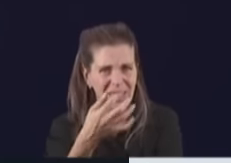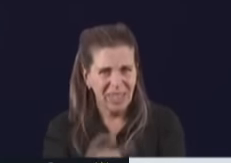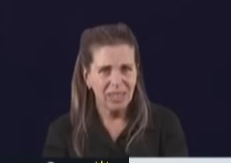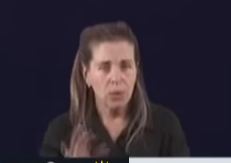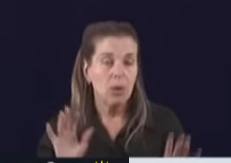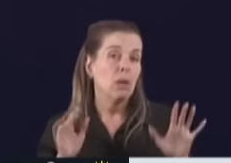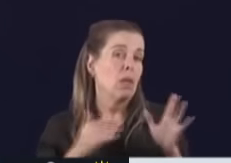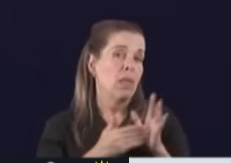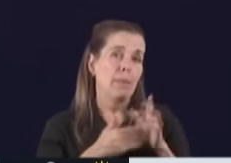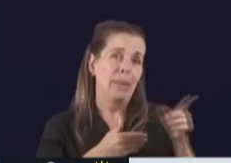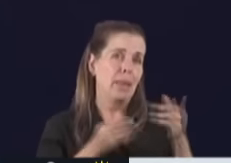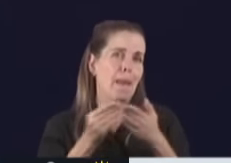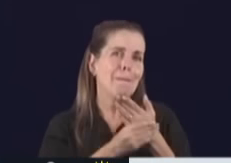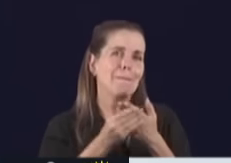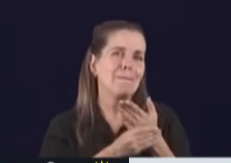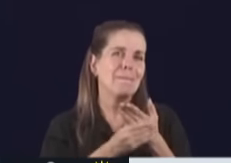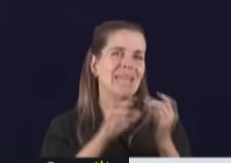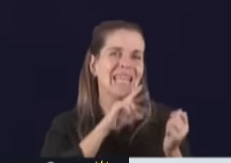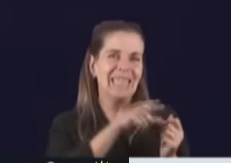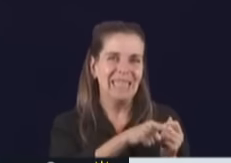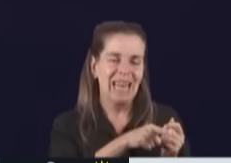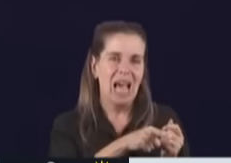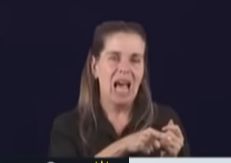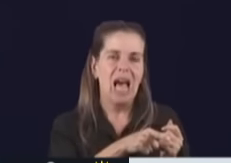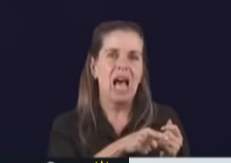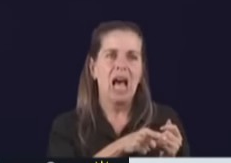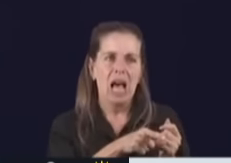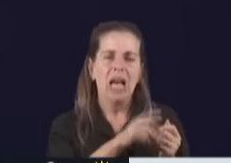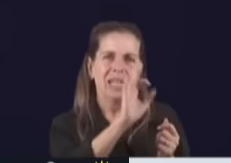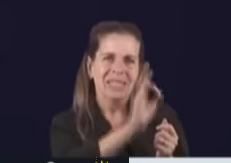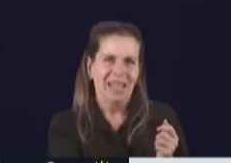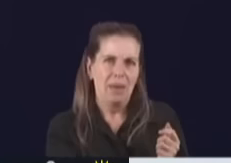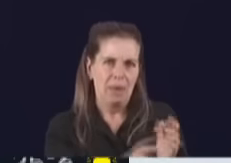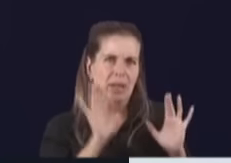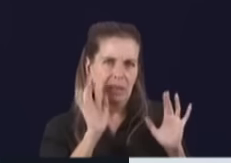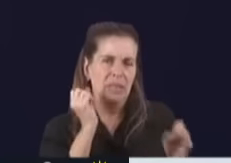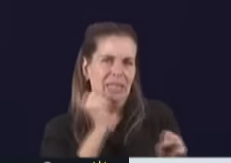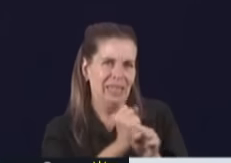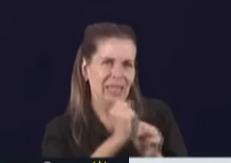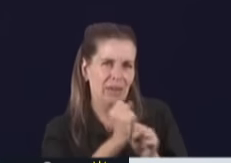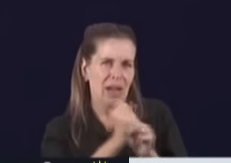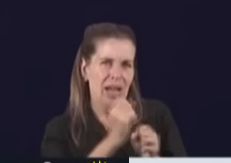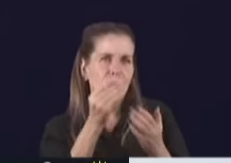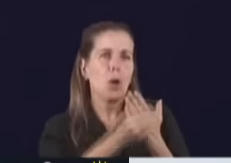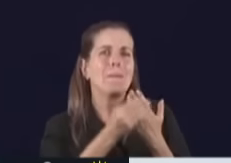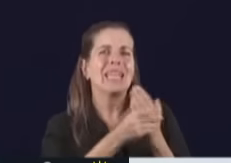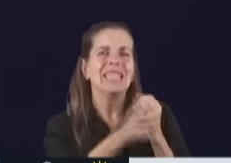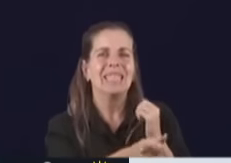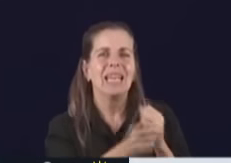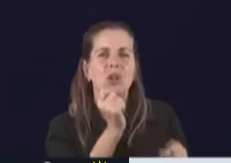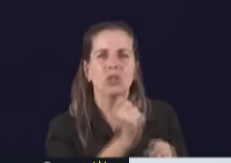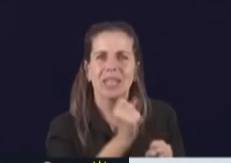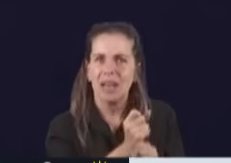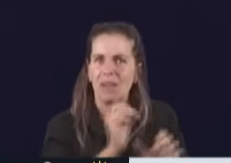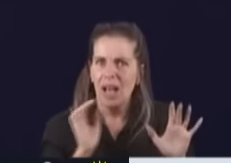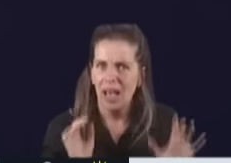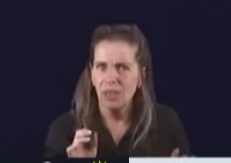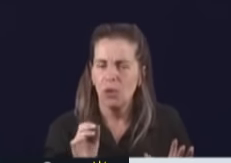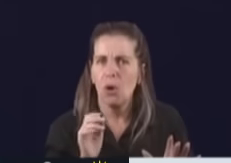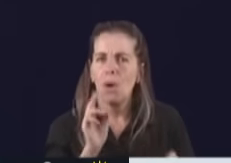los elementos y tendrá no solo los elementos para haber dicho eso, sino que además debe tener los elementos para